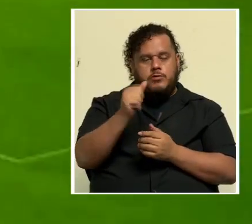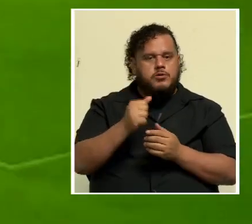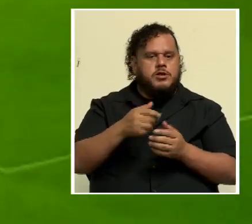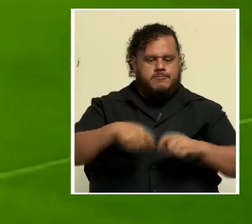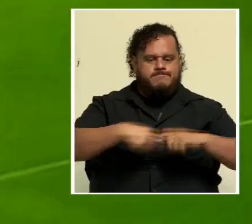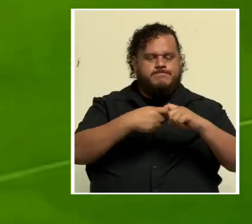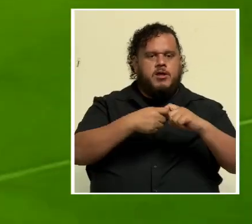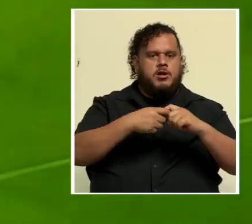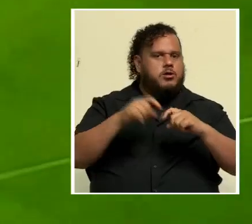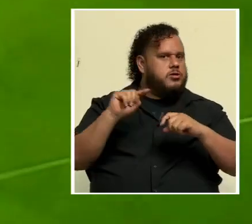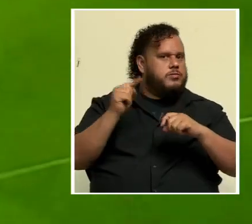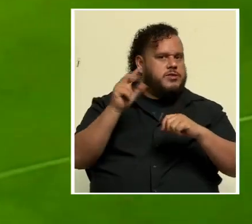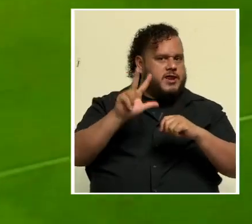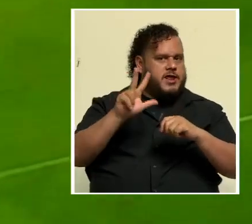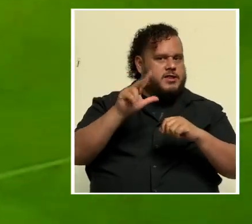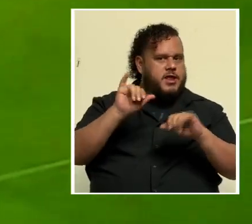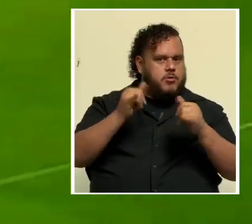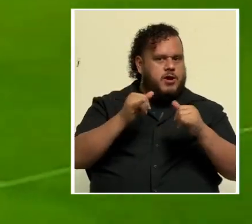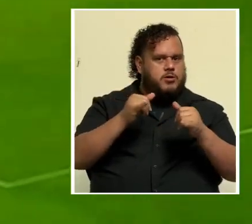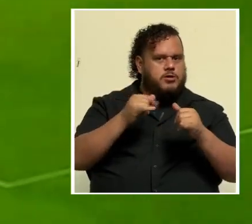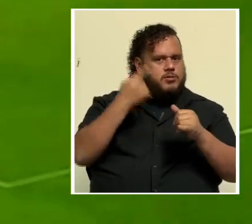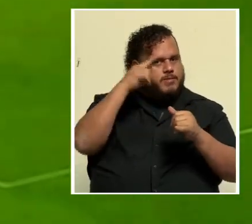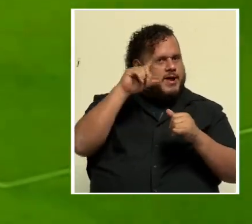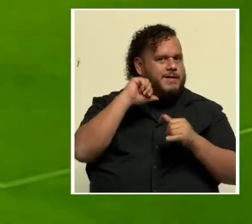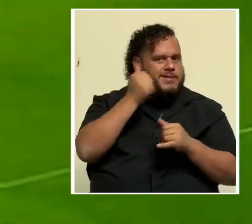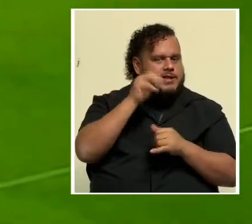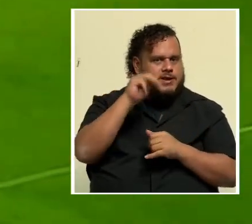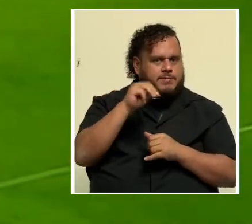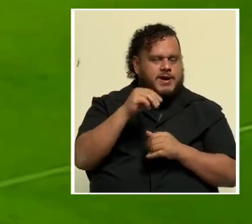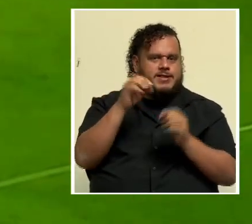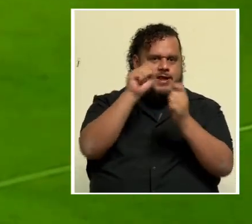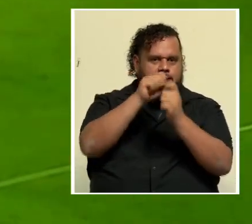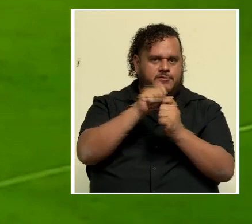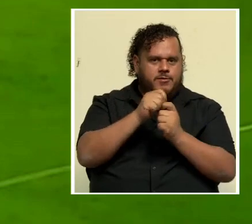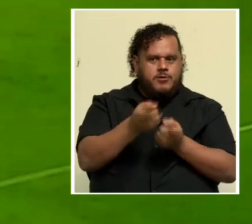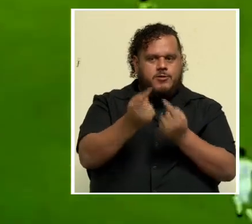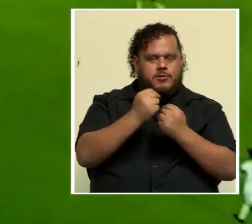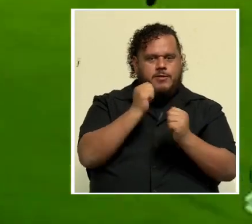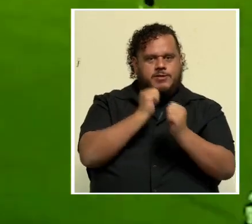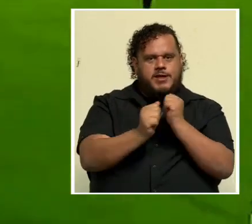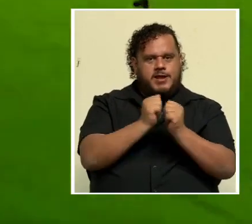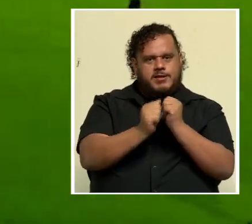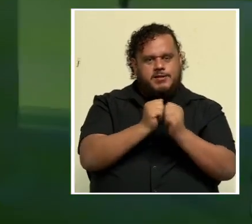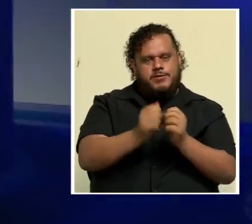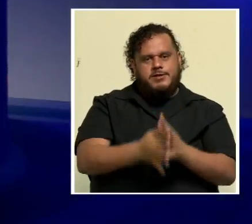del torneo nacional pactados para este martes. Los detalles al volver en la sección deportiva.